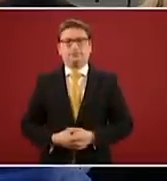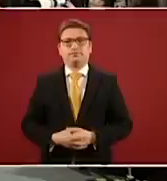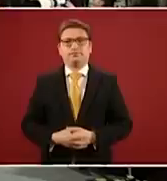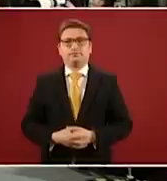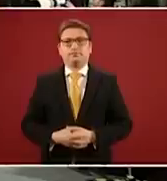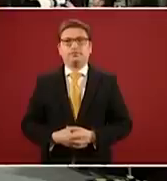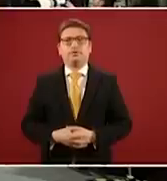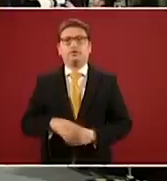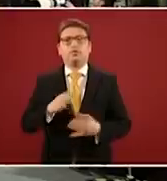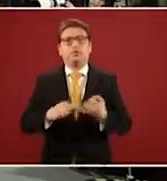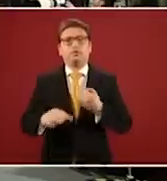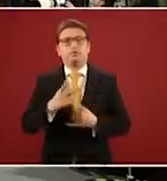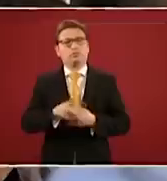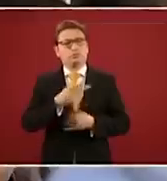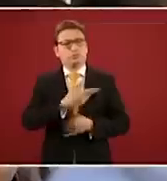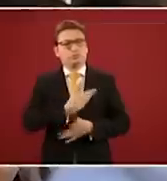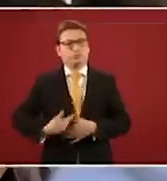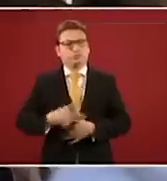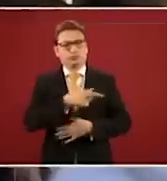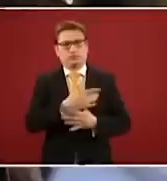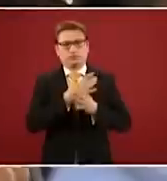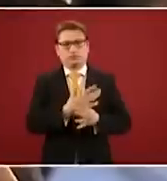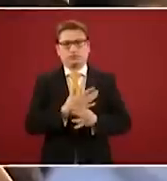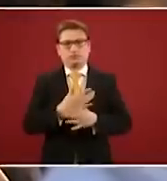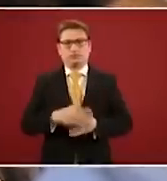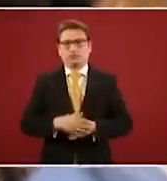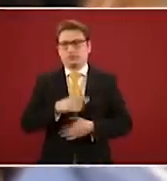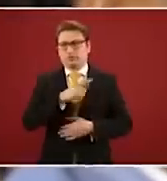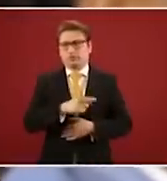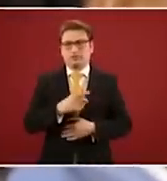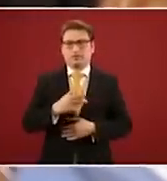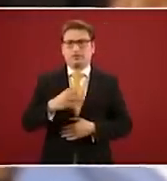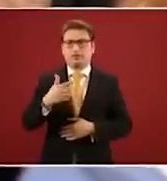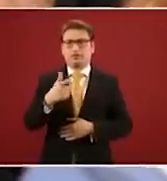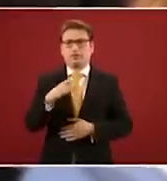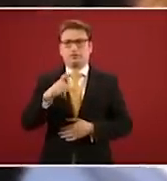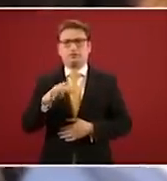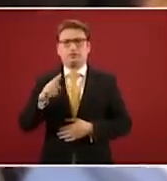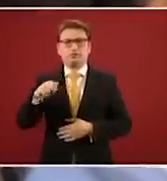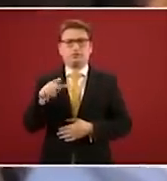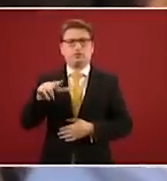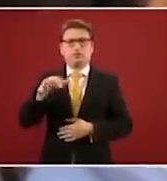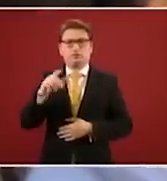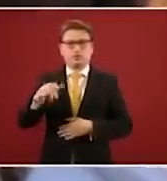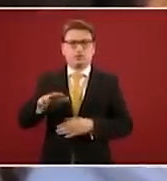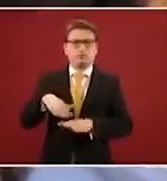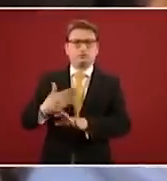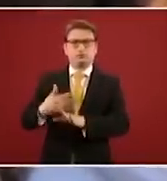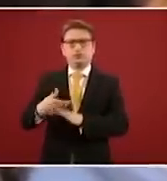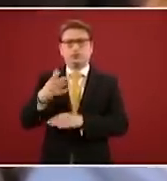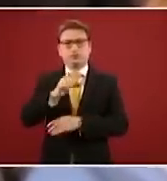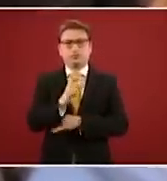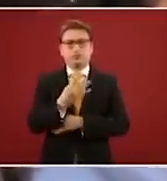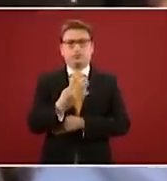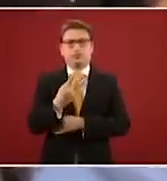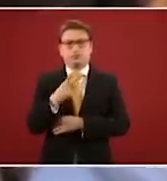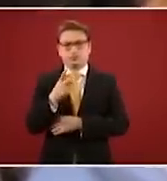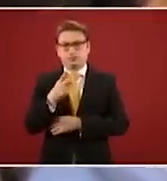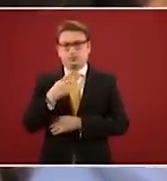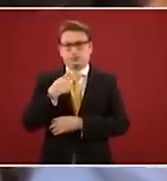este caso nada más, el presidente había comentado que él no perseguiría a García Luna, pero vemos que la denuncia fue interpuesta el 24 de